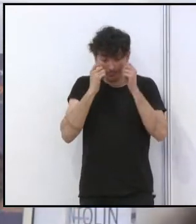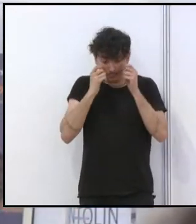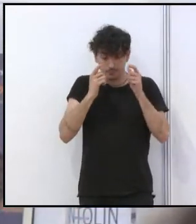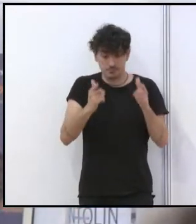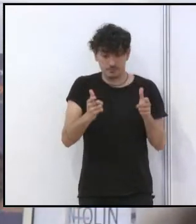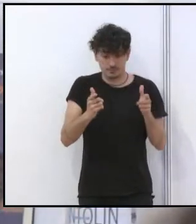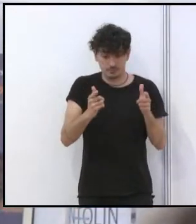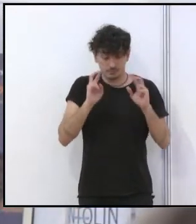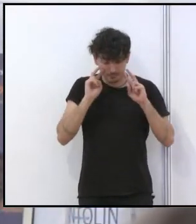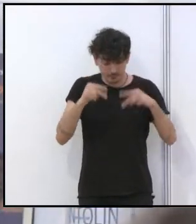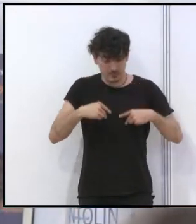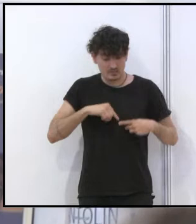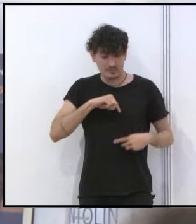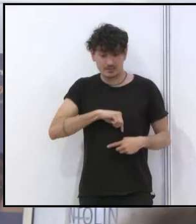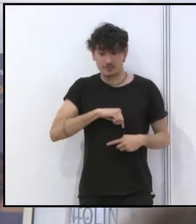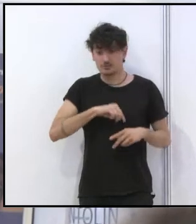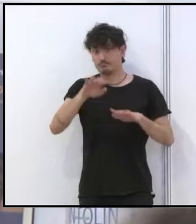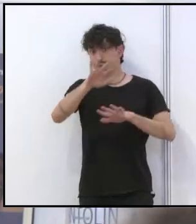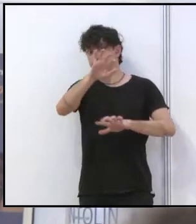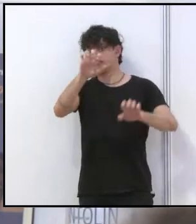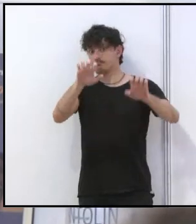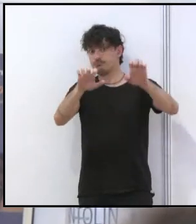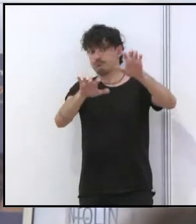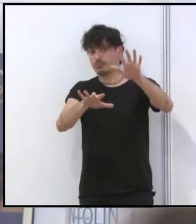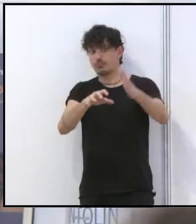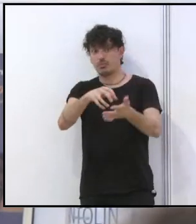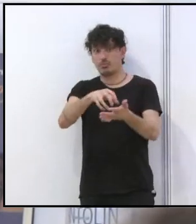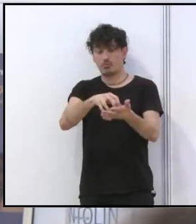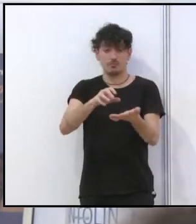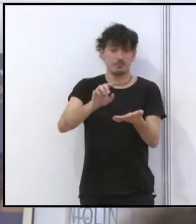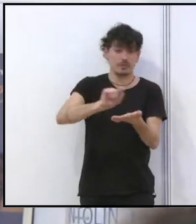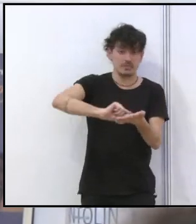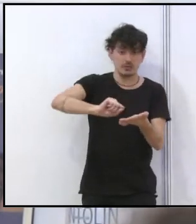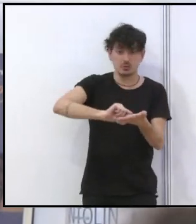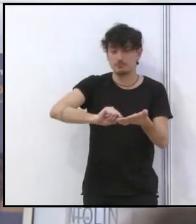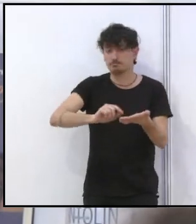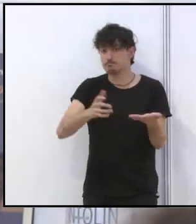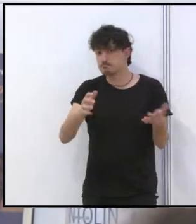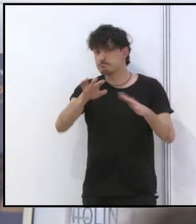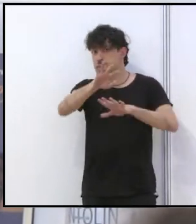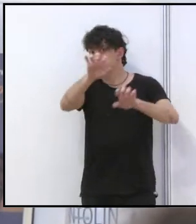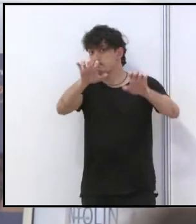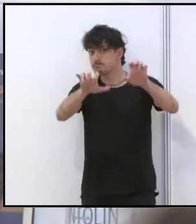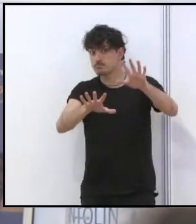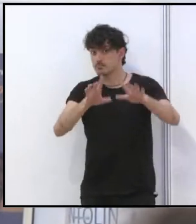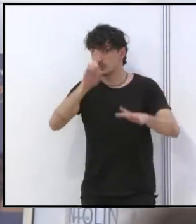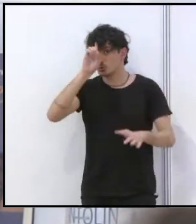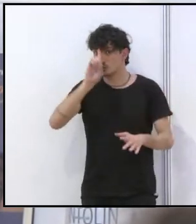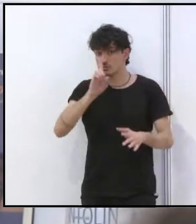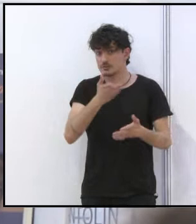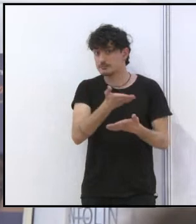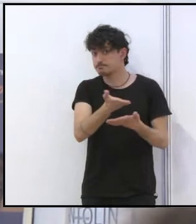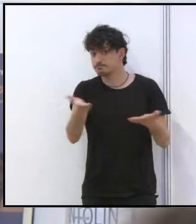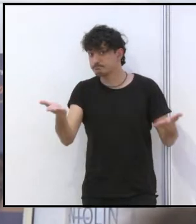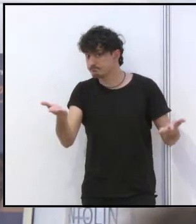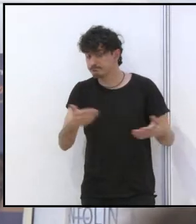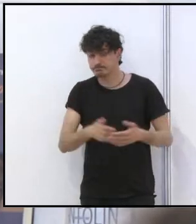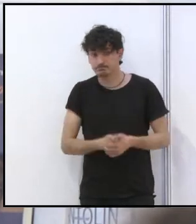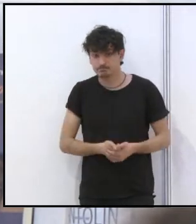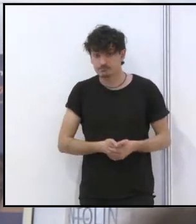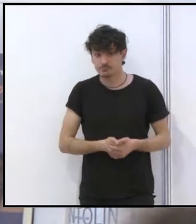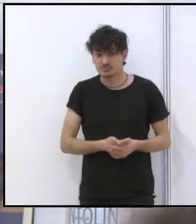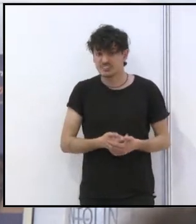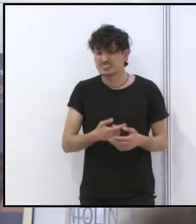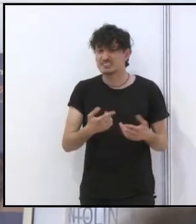de incertidumbre que tiene siempre la escritura. El saber que no es tanto el